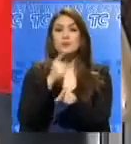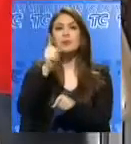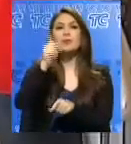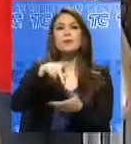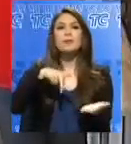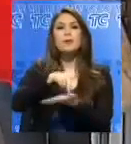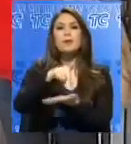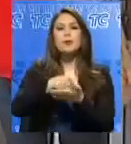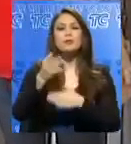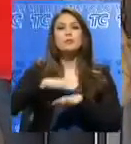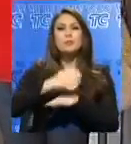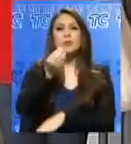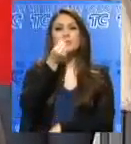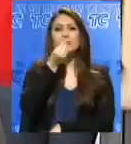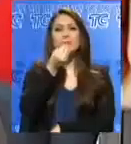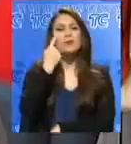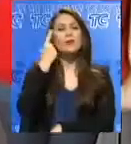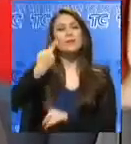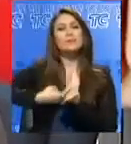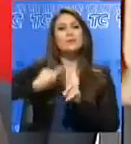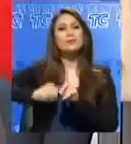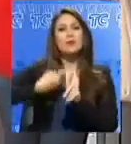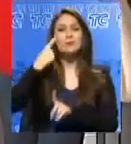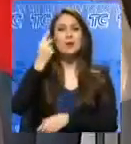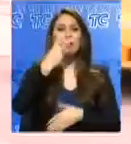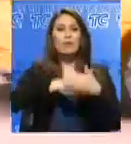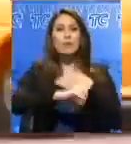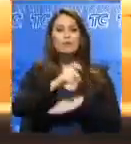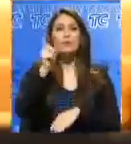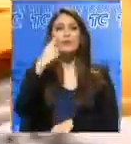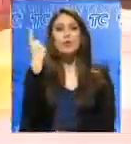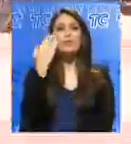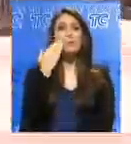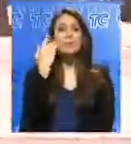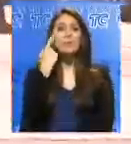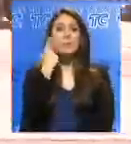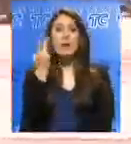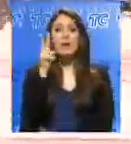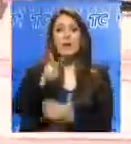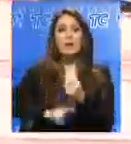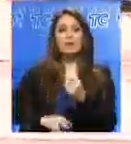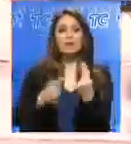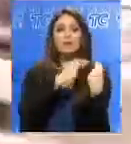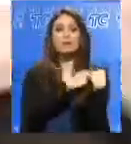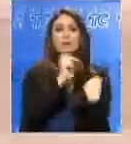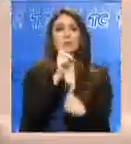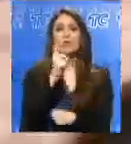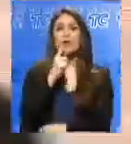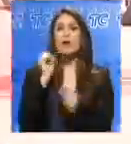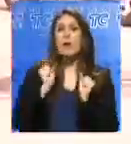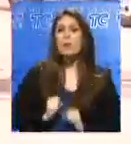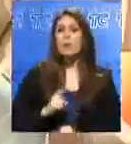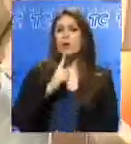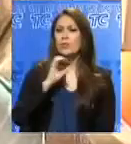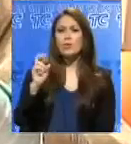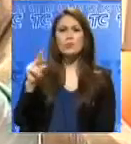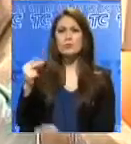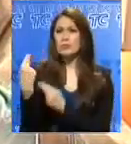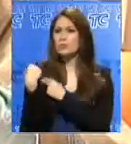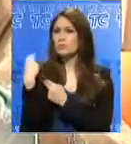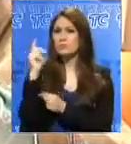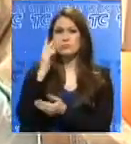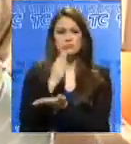las pensiones alimenticias. Serán obligaciones únicas del padre o la madre del menor, y no de subsidiarios secundarios como abuelos o tíos. Si ellos